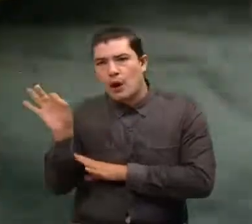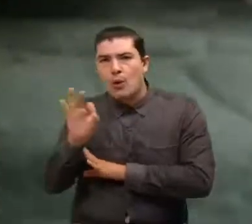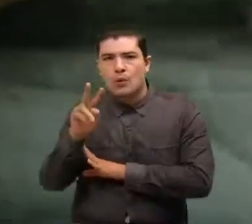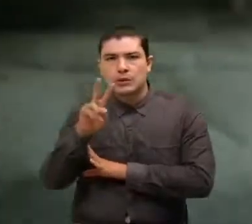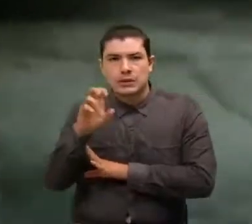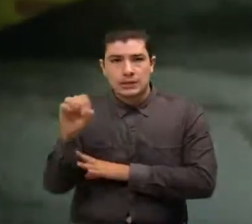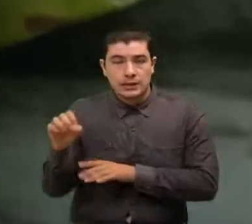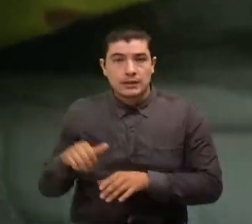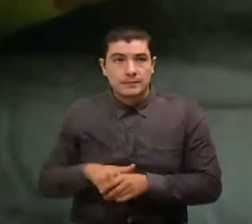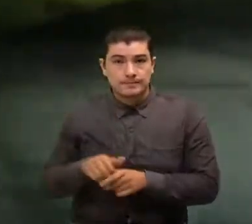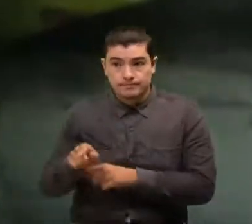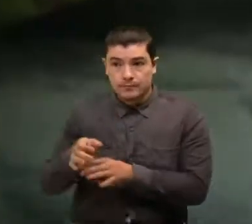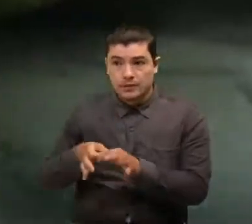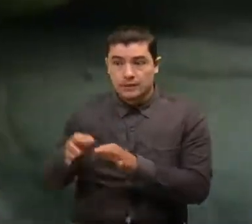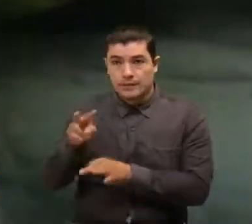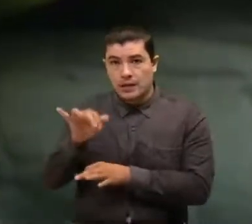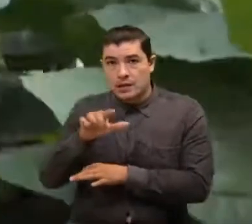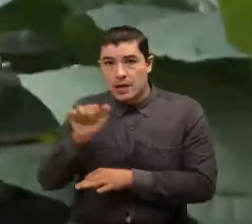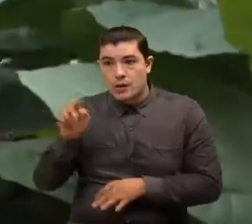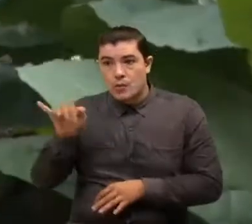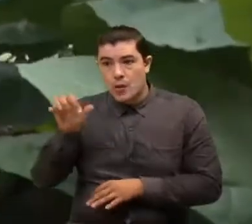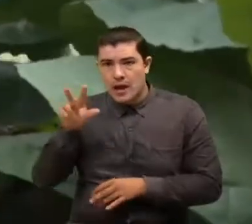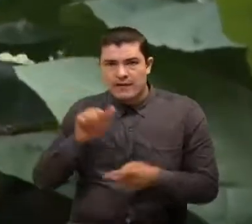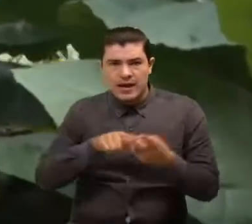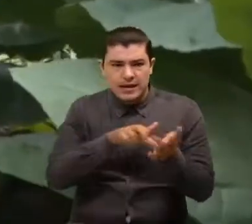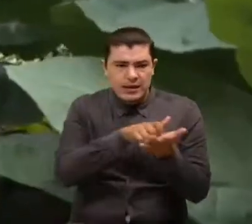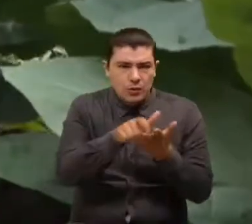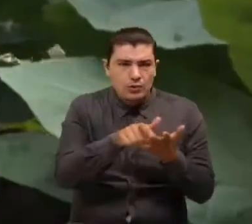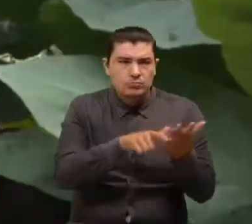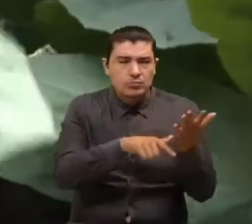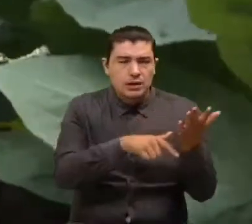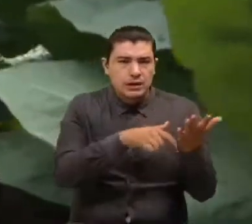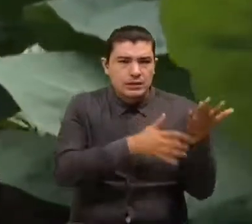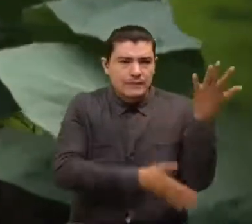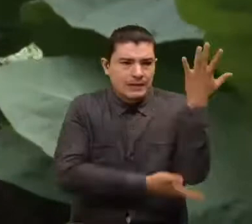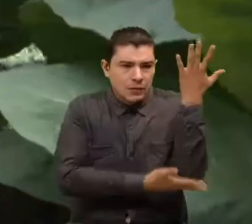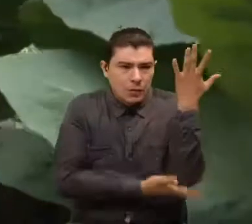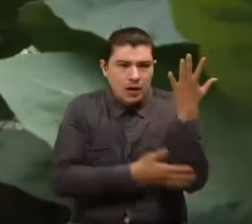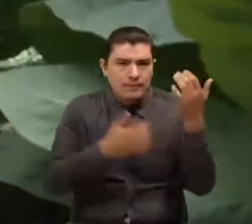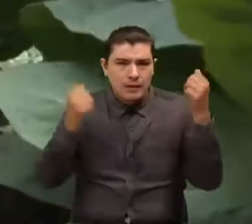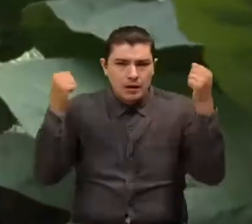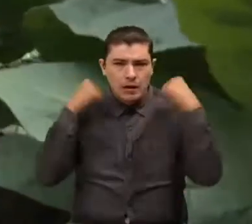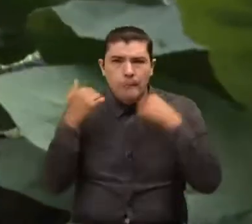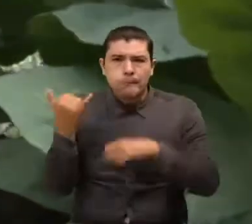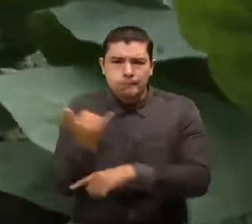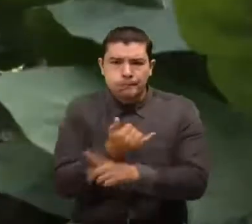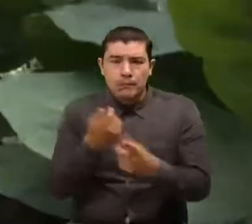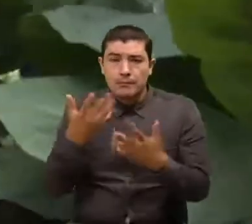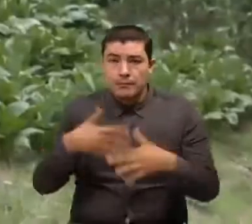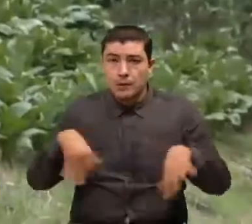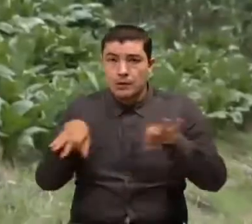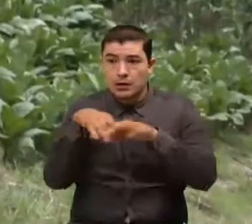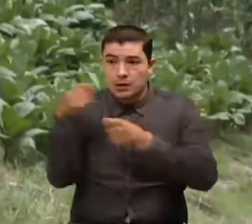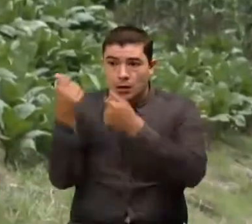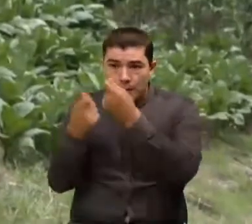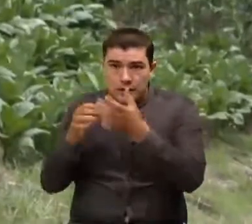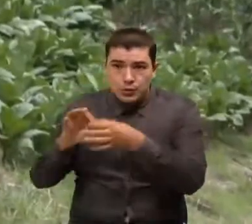municipios como Villanueva, Girón, Los Santos, Zapatoca y Piedecuesta generaban un importante comercio con este producto.